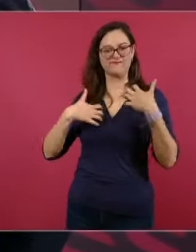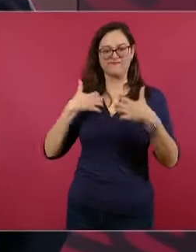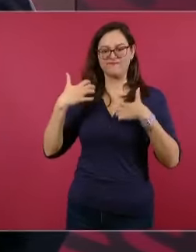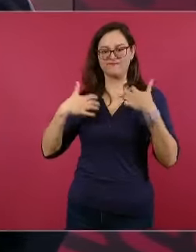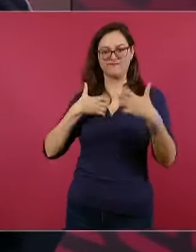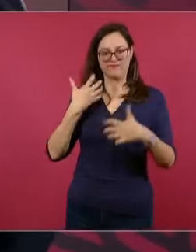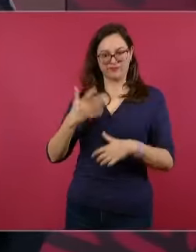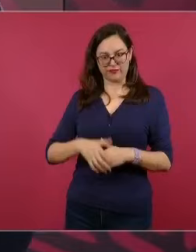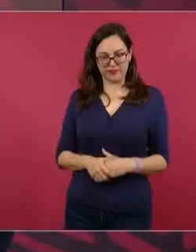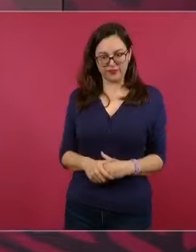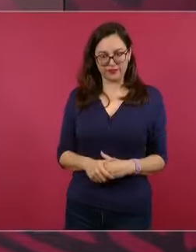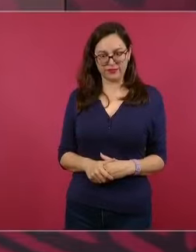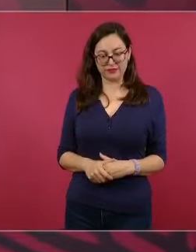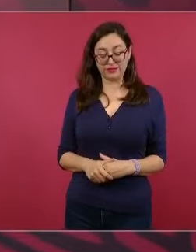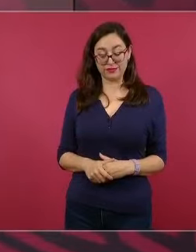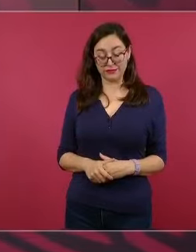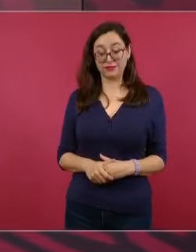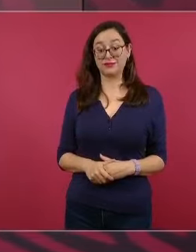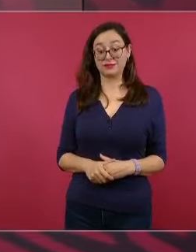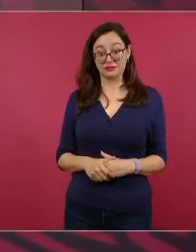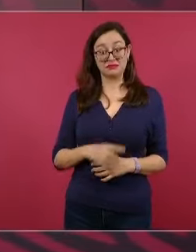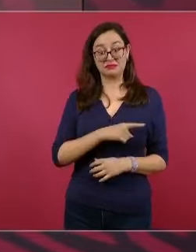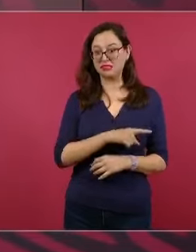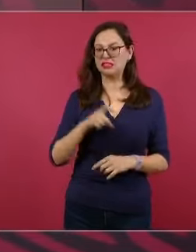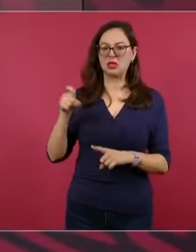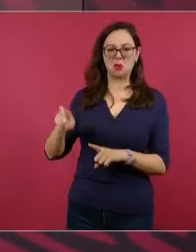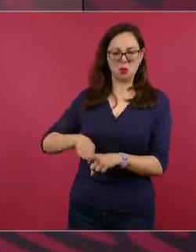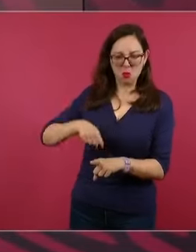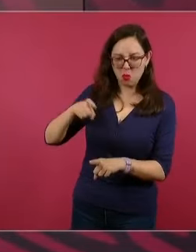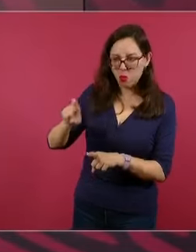muchísimo Esos son los que más se burlan